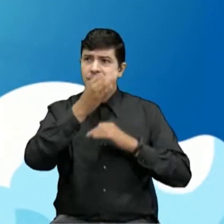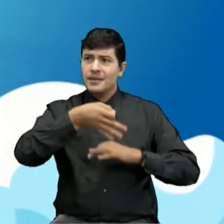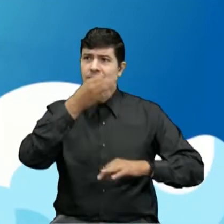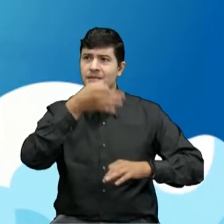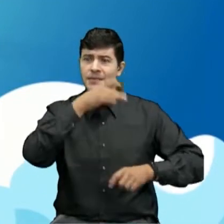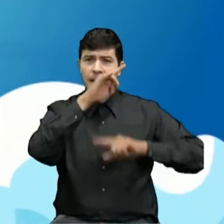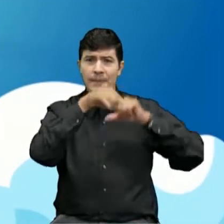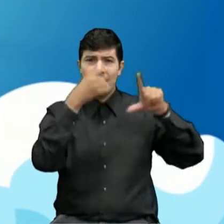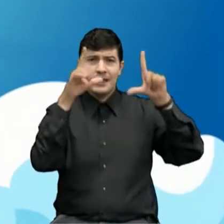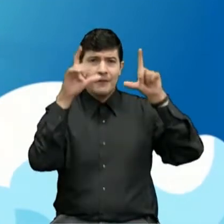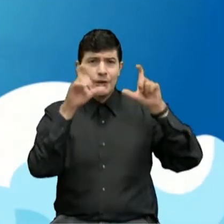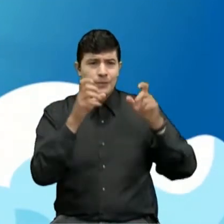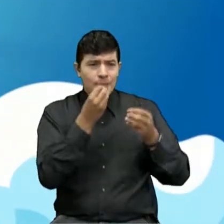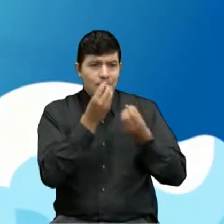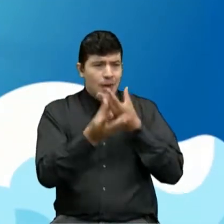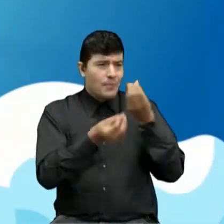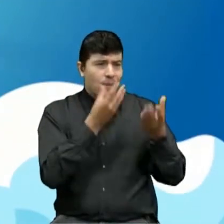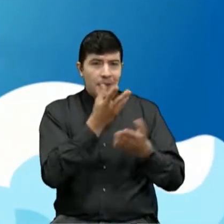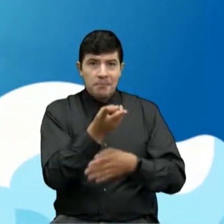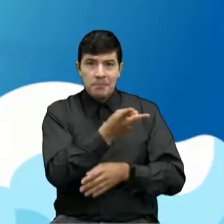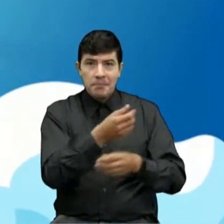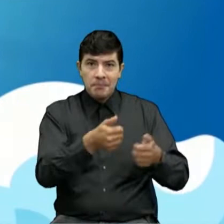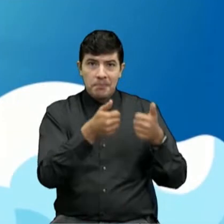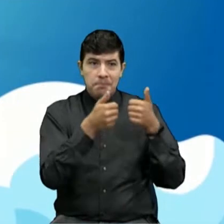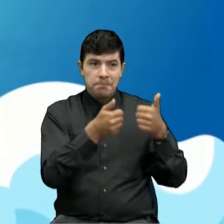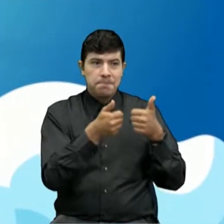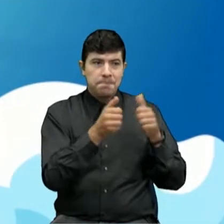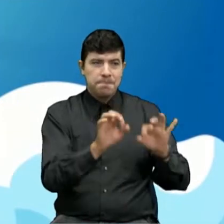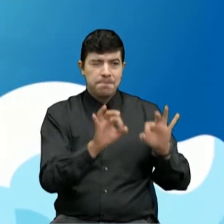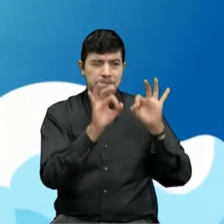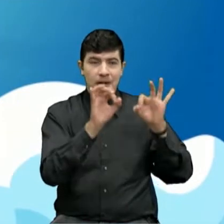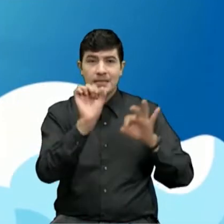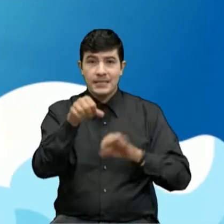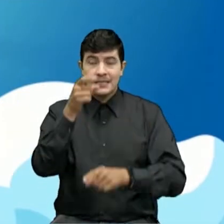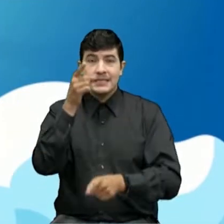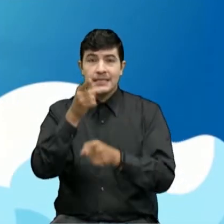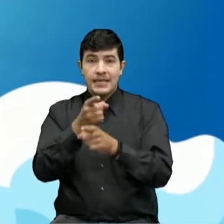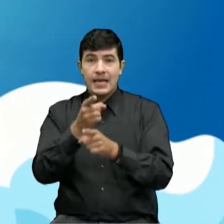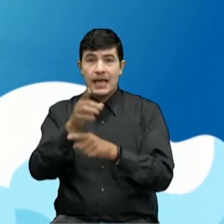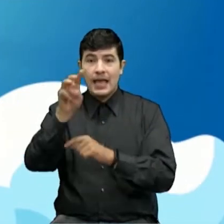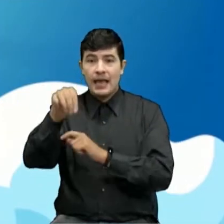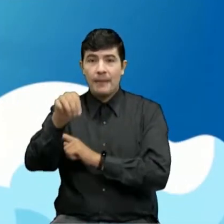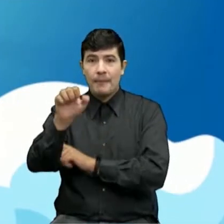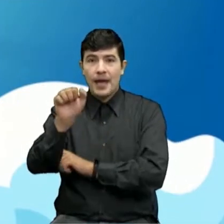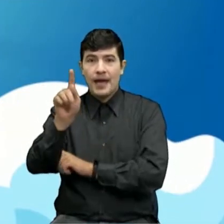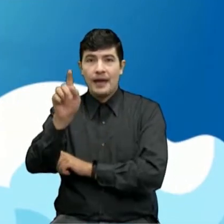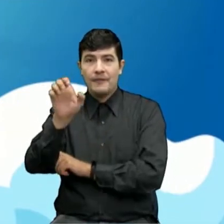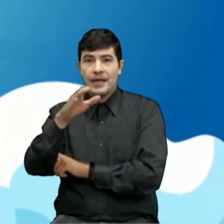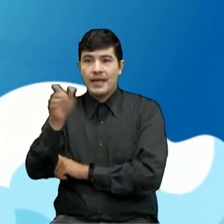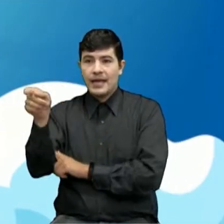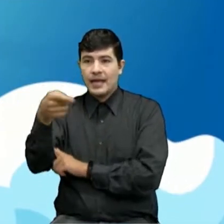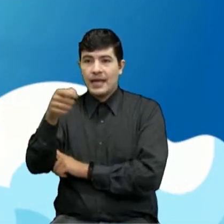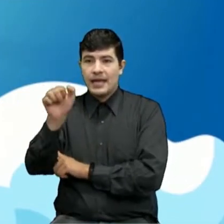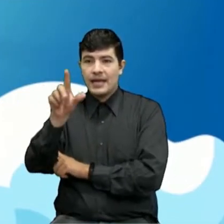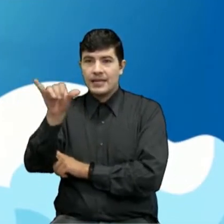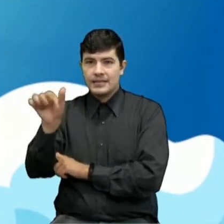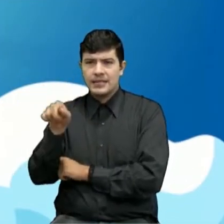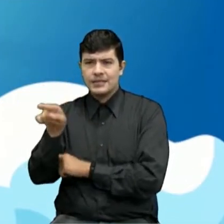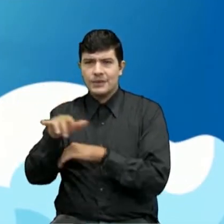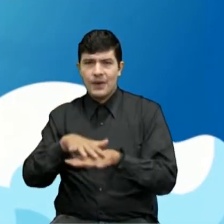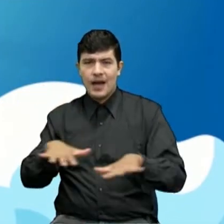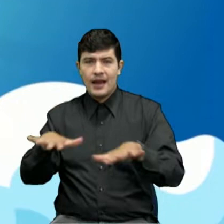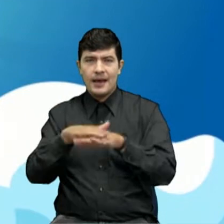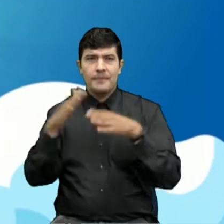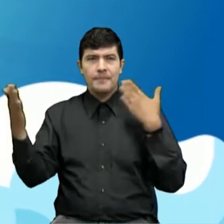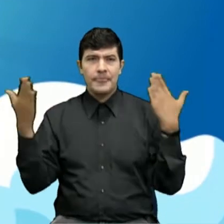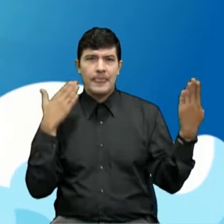fotico. Besos para ellos dos. Mi Buenaventura. Muy bien. Tengo también a Mafe Macías, desde la vereda Alto de Marta, en Villanueva.